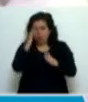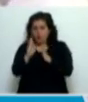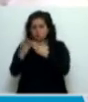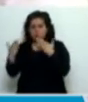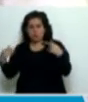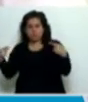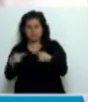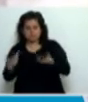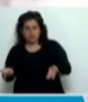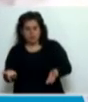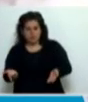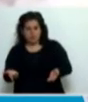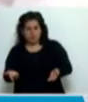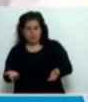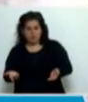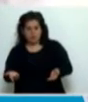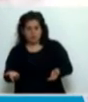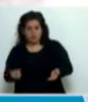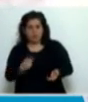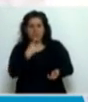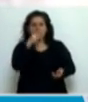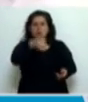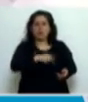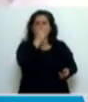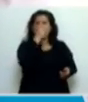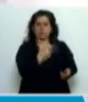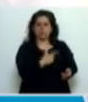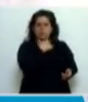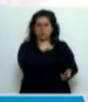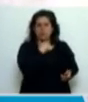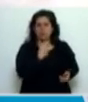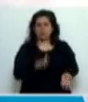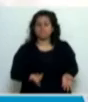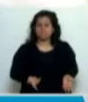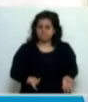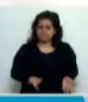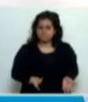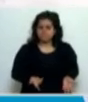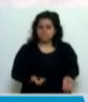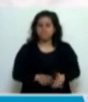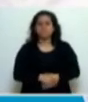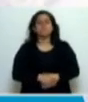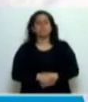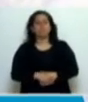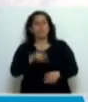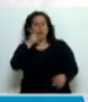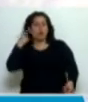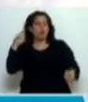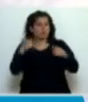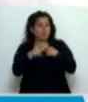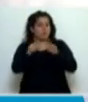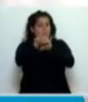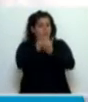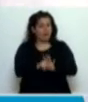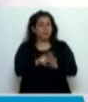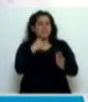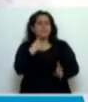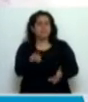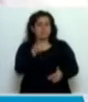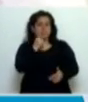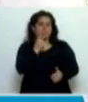una mayoría calificada de 2/3. Dentro de los objetivos de la ley está, por